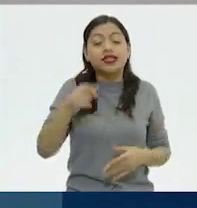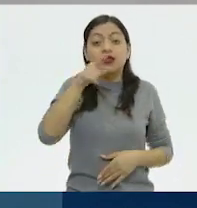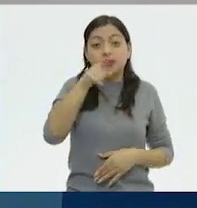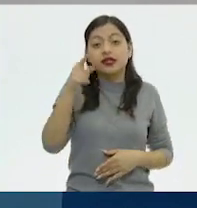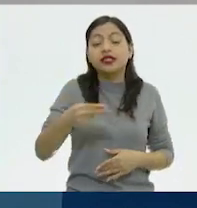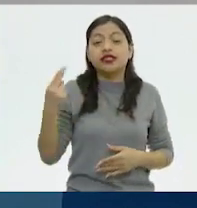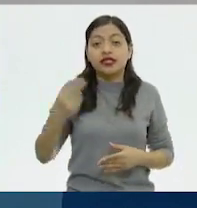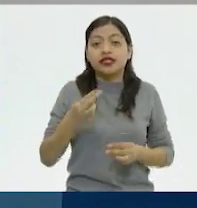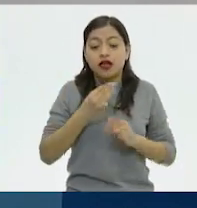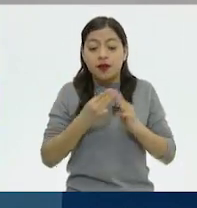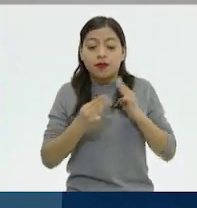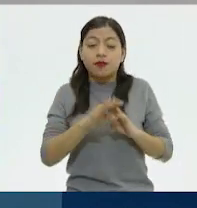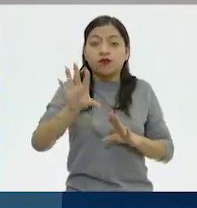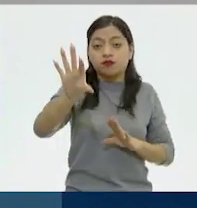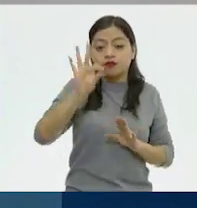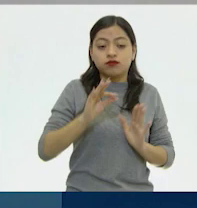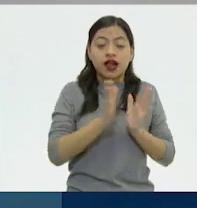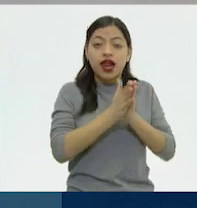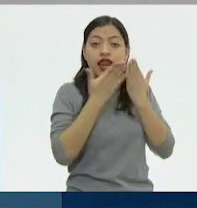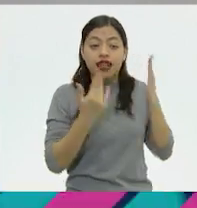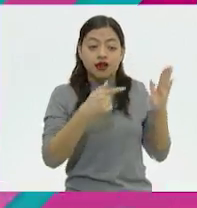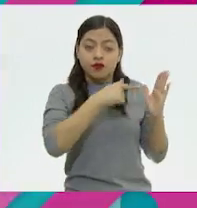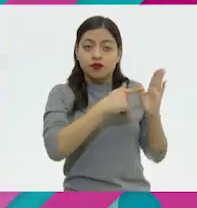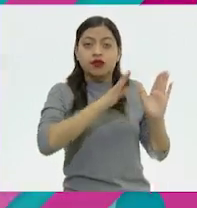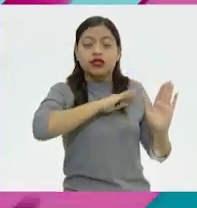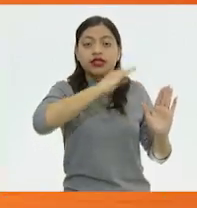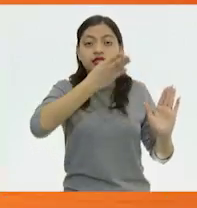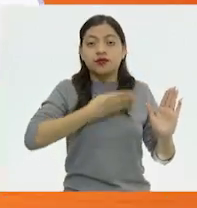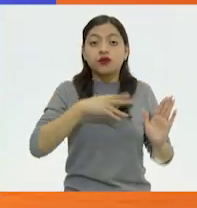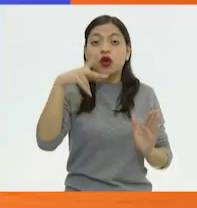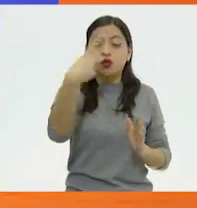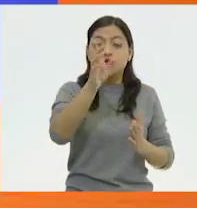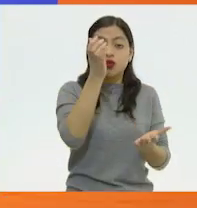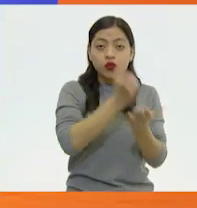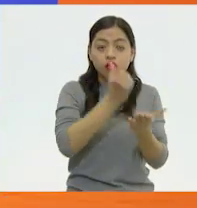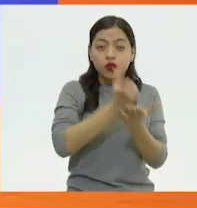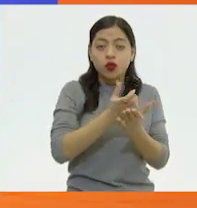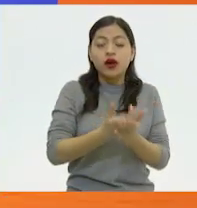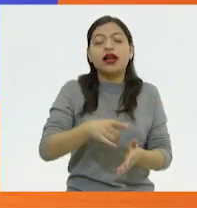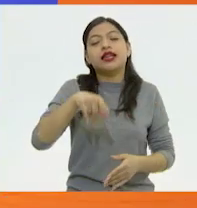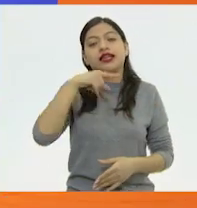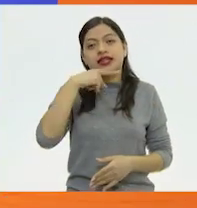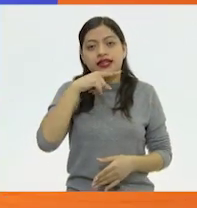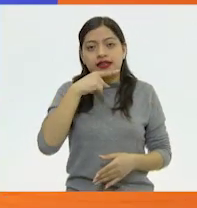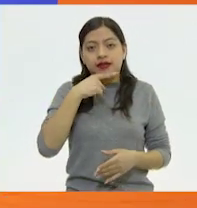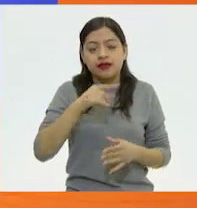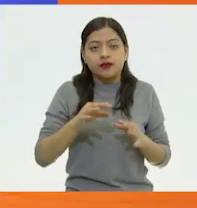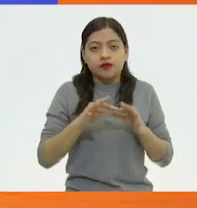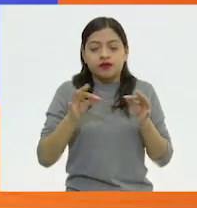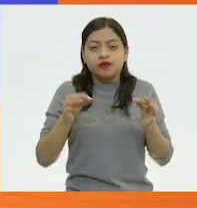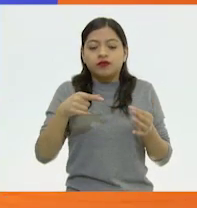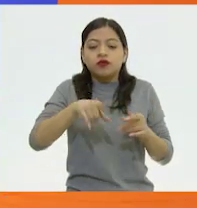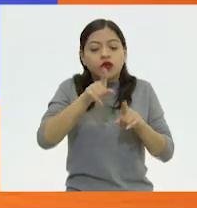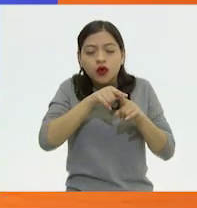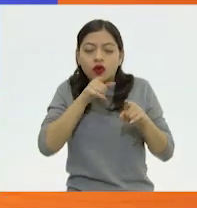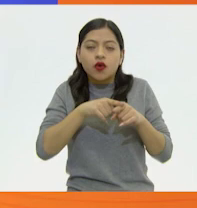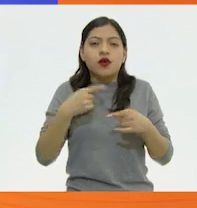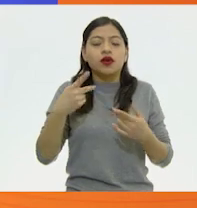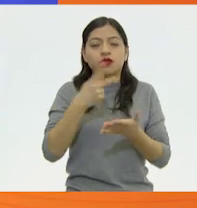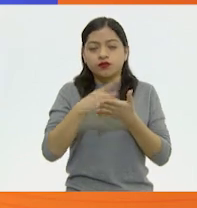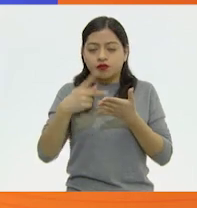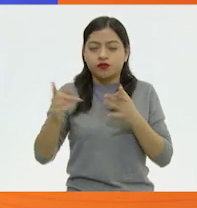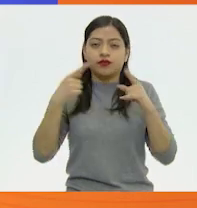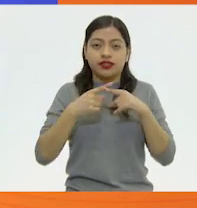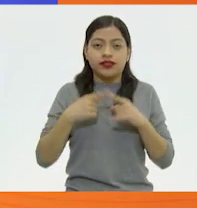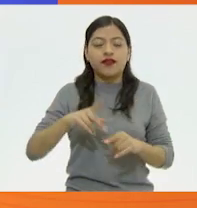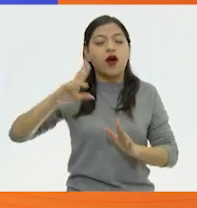que tengan a la mano su libro de texto de español, su cuaderno y su lapicera. Y